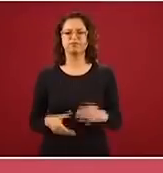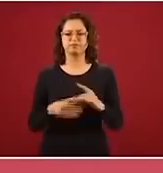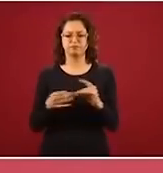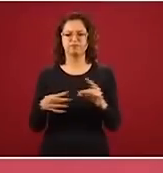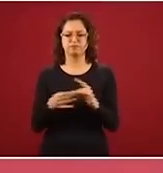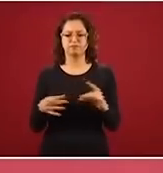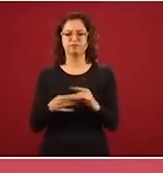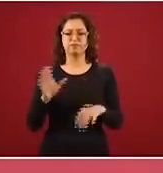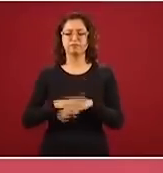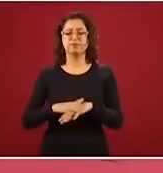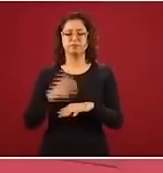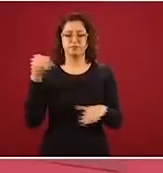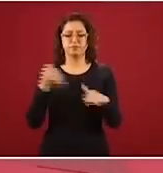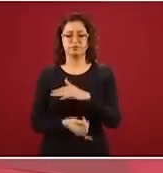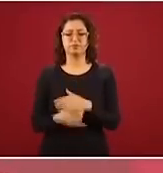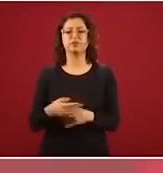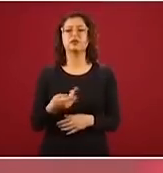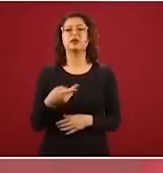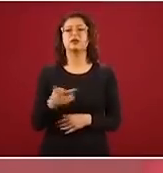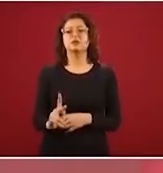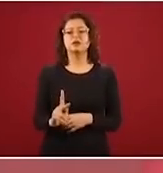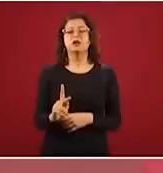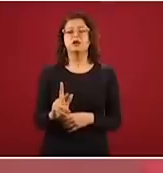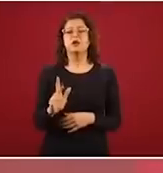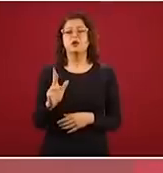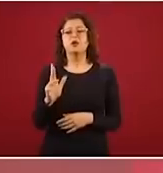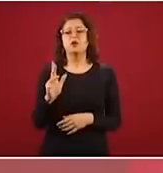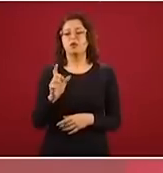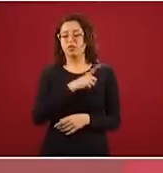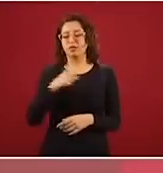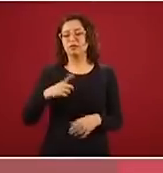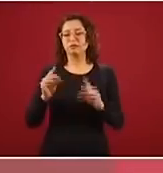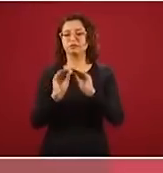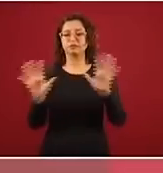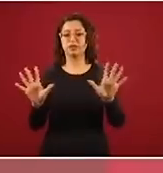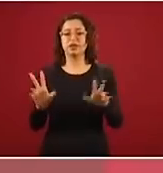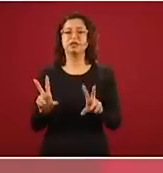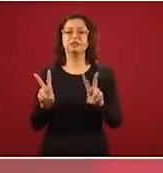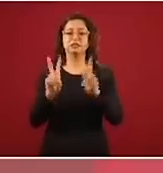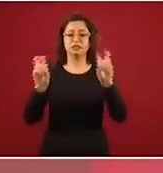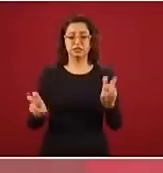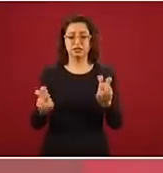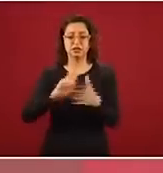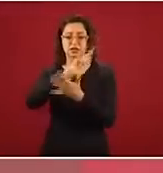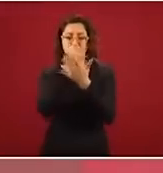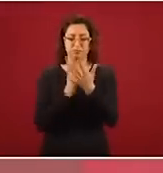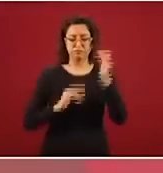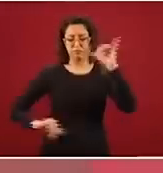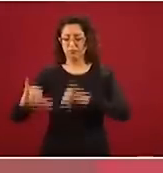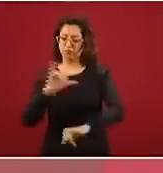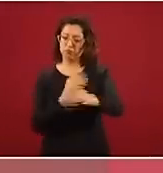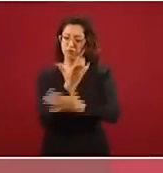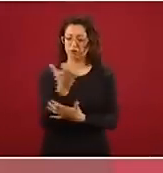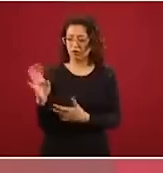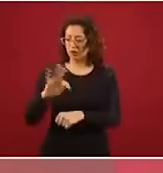explicación más amplia. Ah, pero no todavía aclarar temas. El programa de fertilizantes continúa, ¿sí?